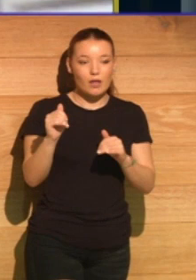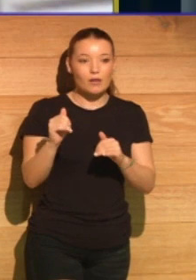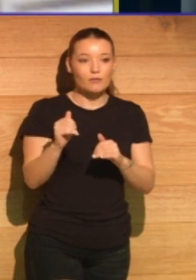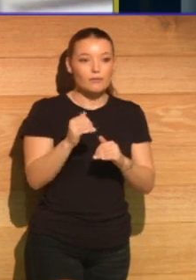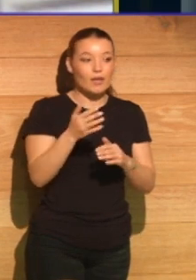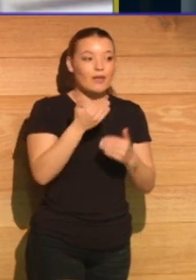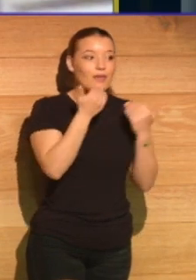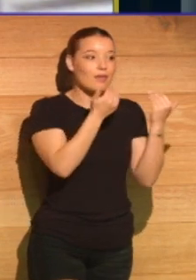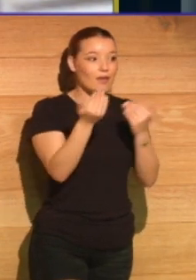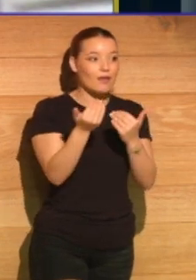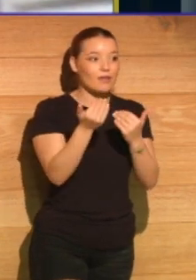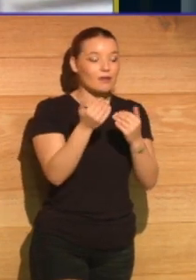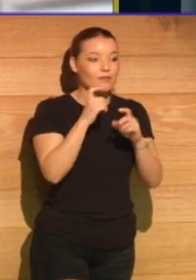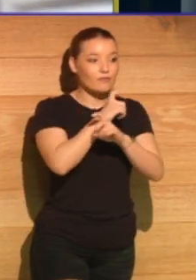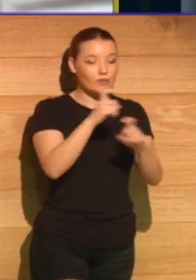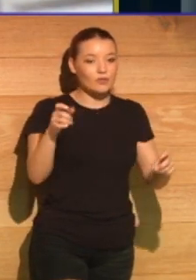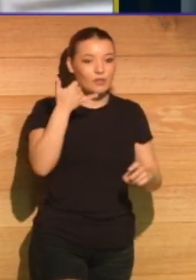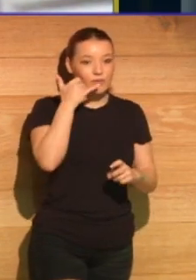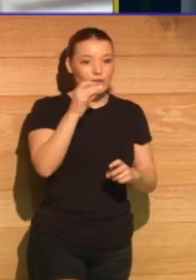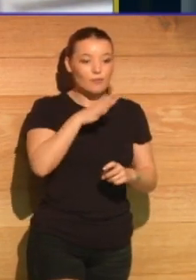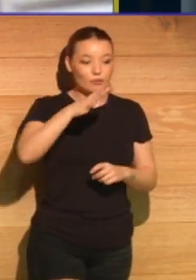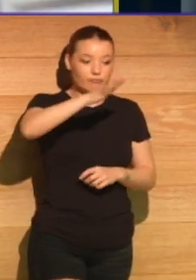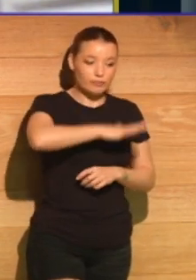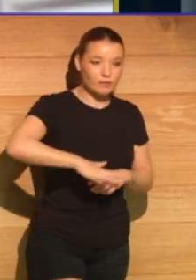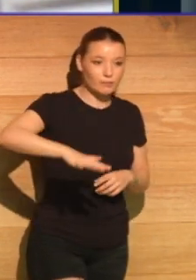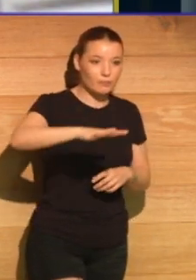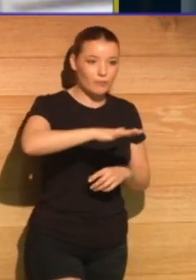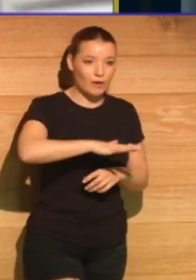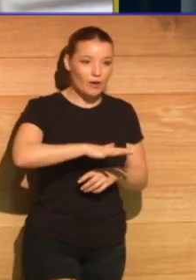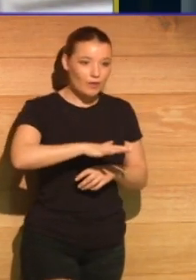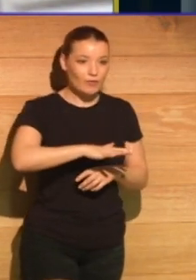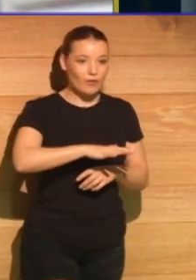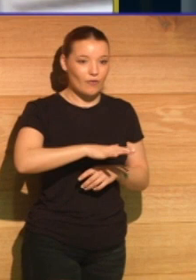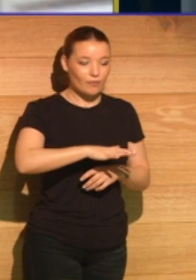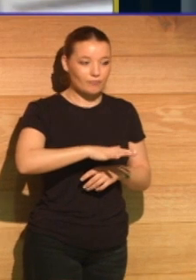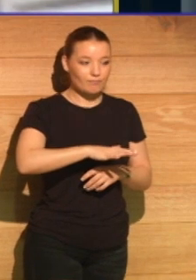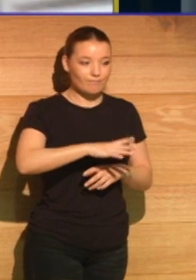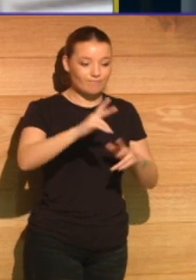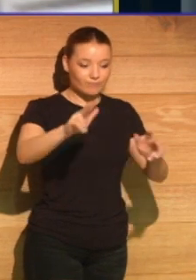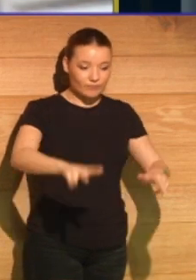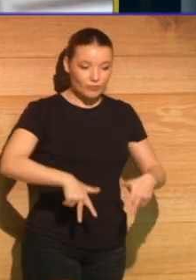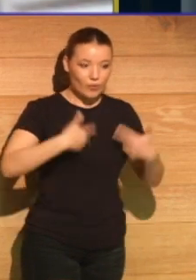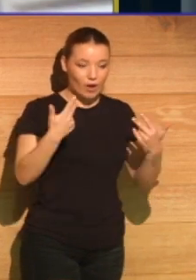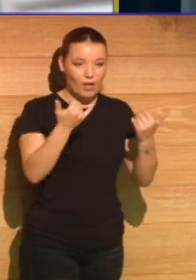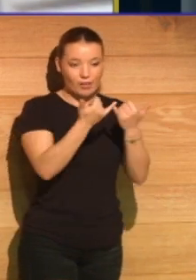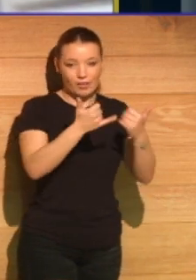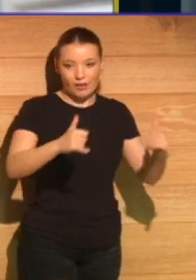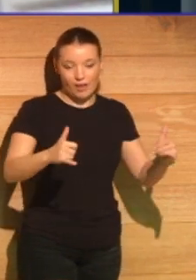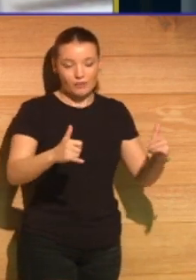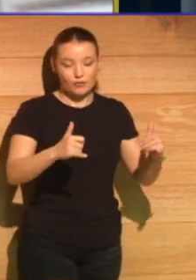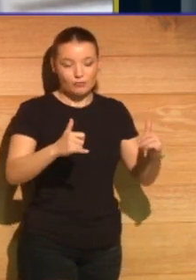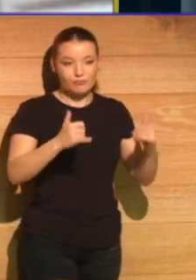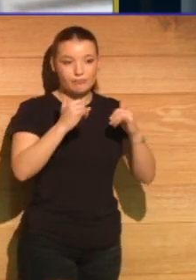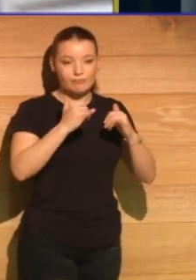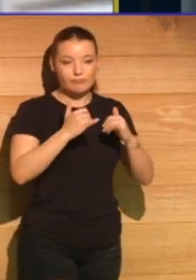Fundación Telefónica este espacio que nos ha brindado y que nos ha permitido celebrar, sin duda, la que